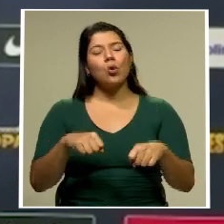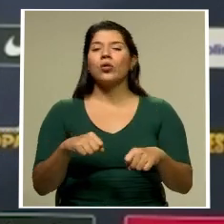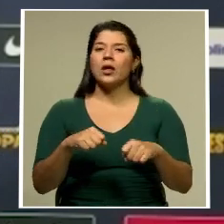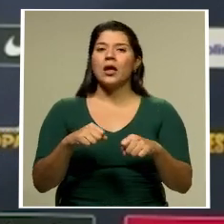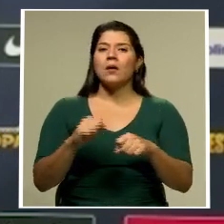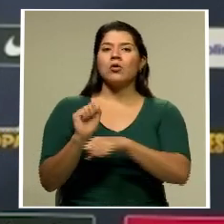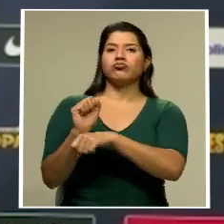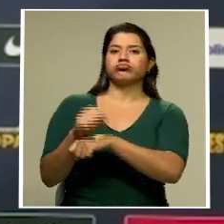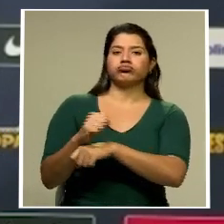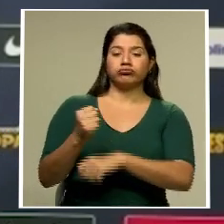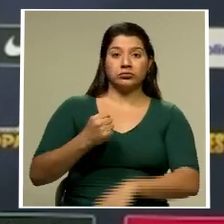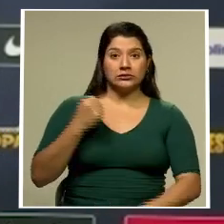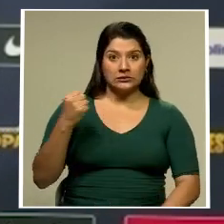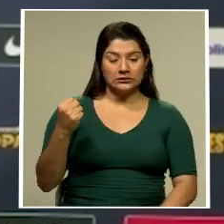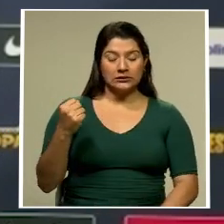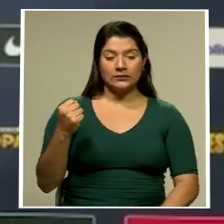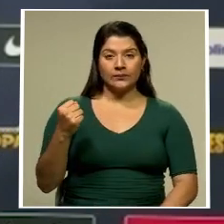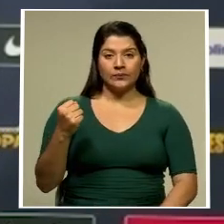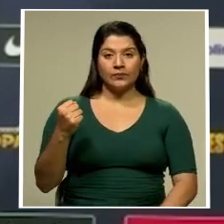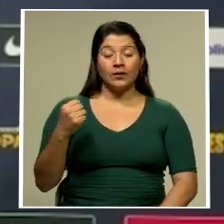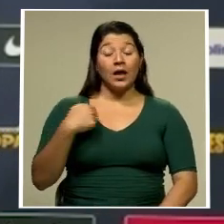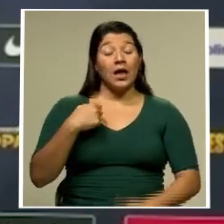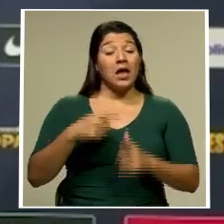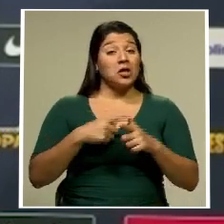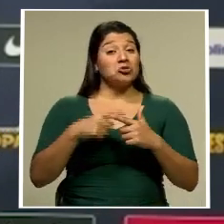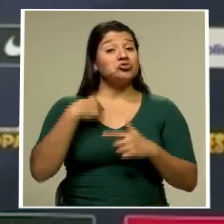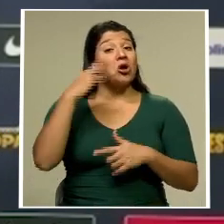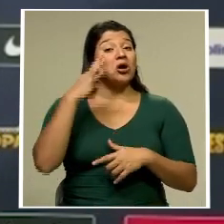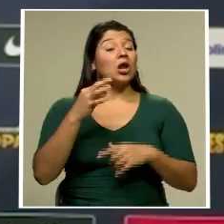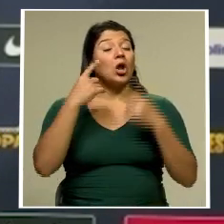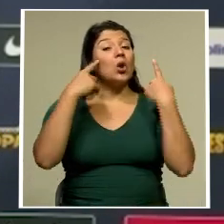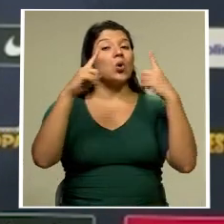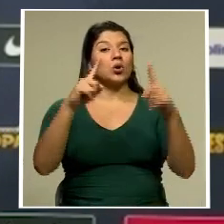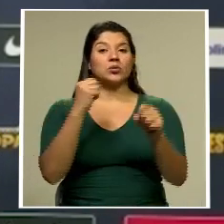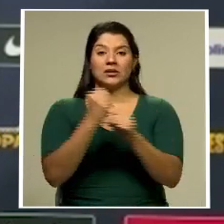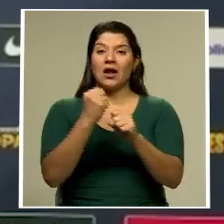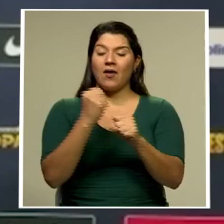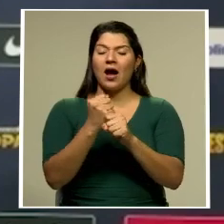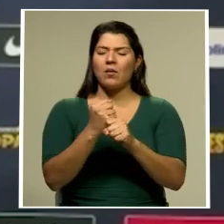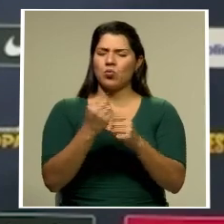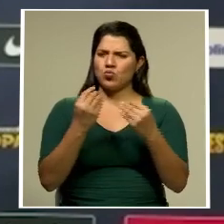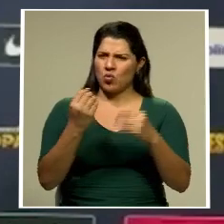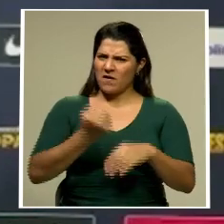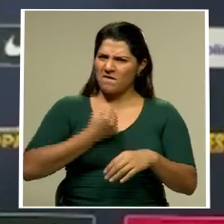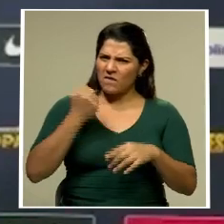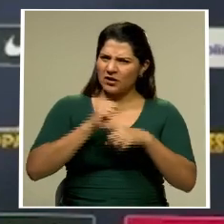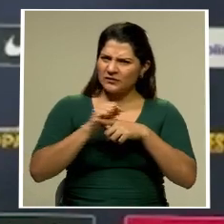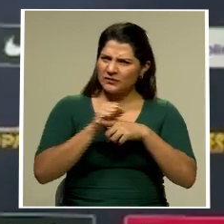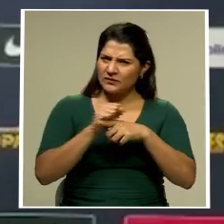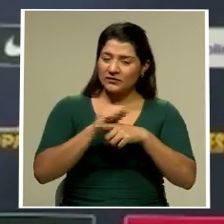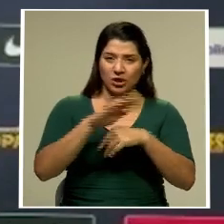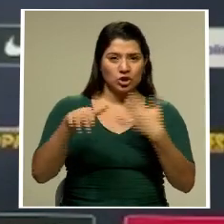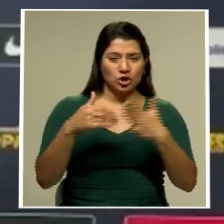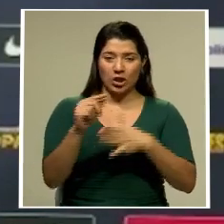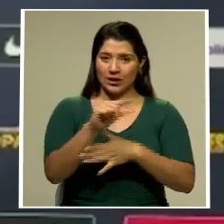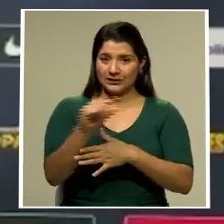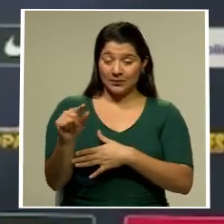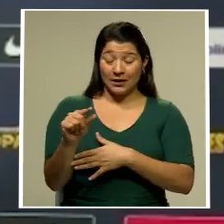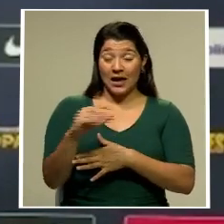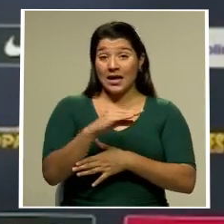con la victoria. Creo que así lo hicimos, trabajamos fuerte durante la semana, lo que queríamos hacer